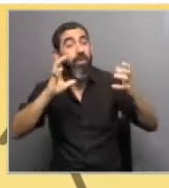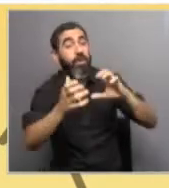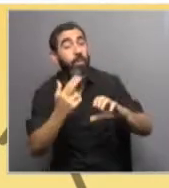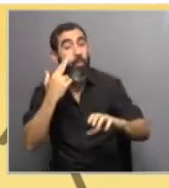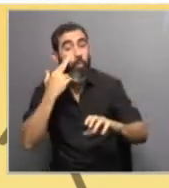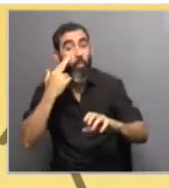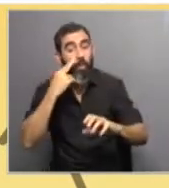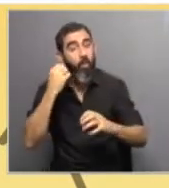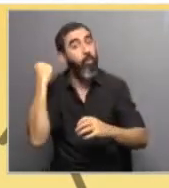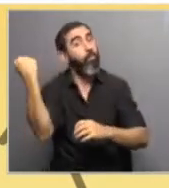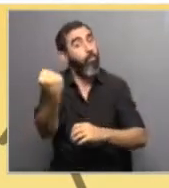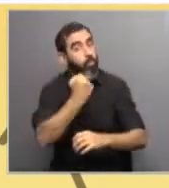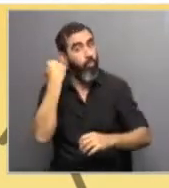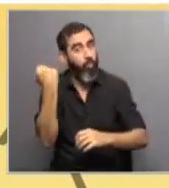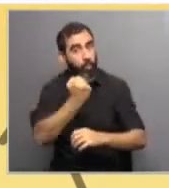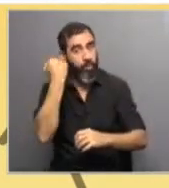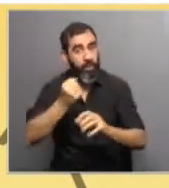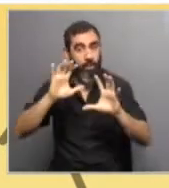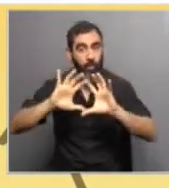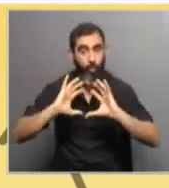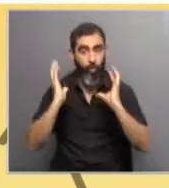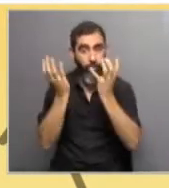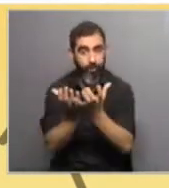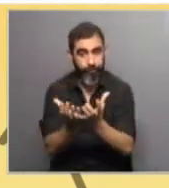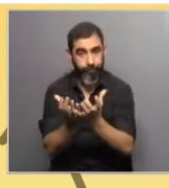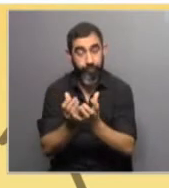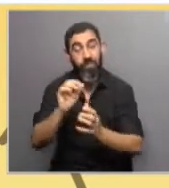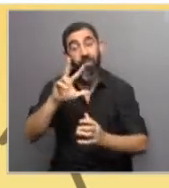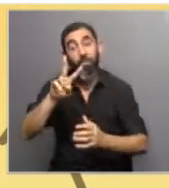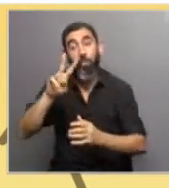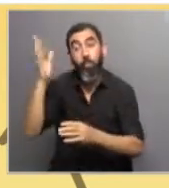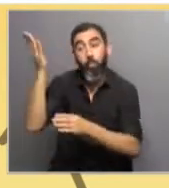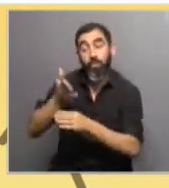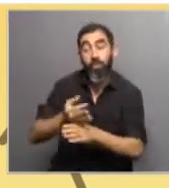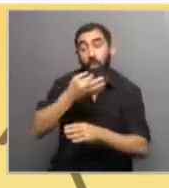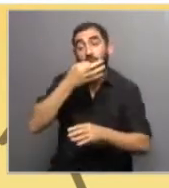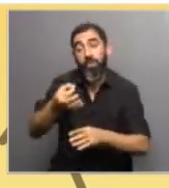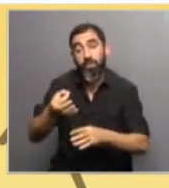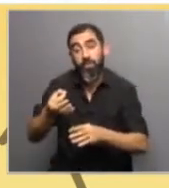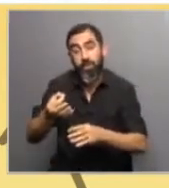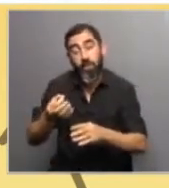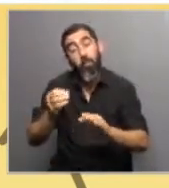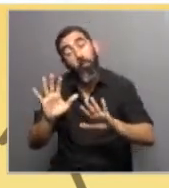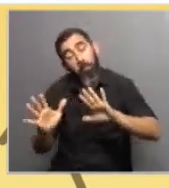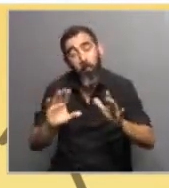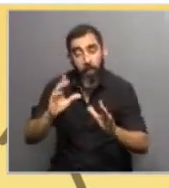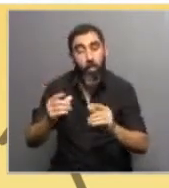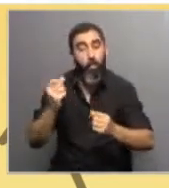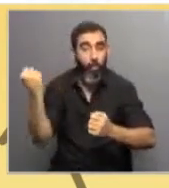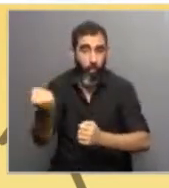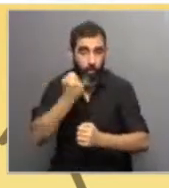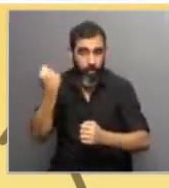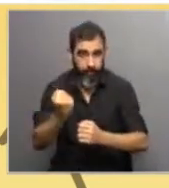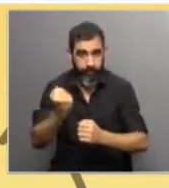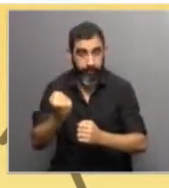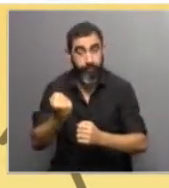problema muy importante a nivel mundial. Otro 32% lo considera bastante importante.